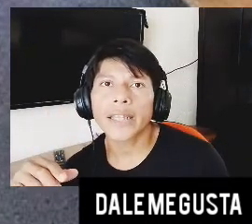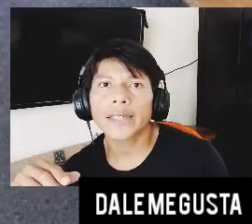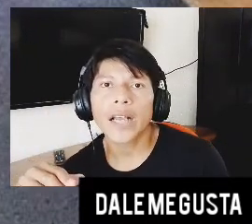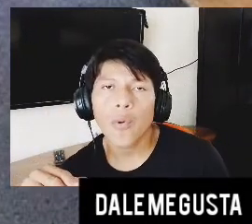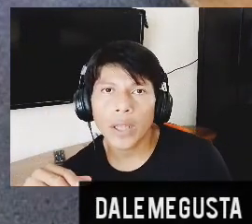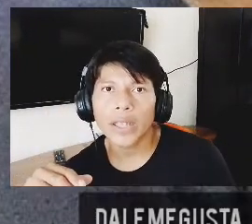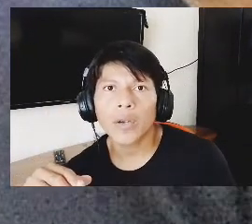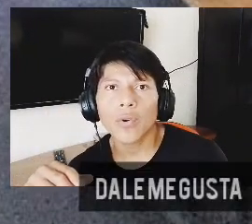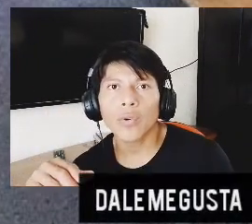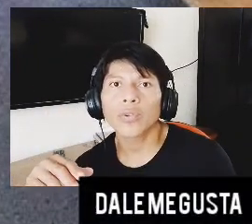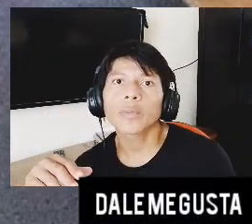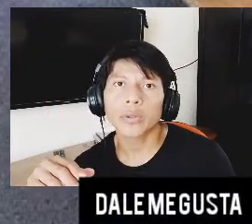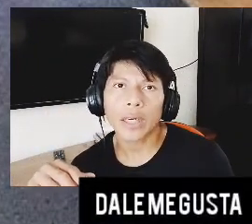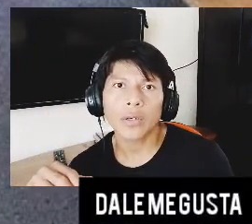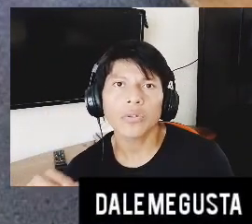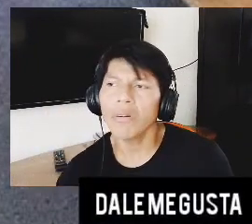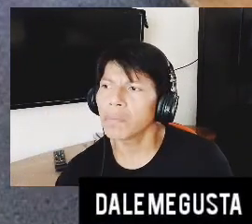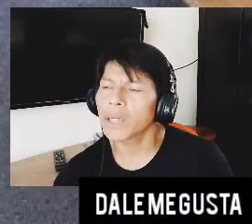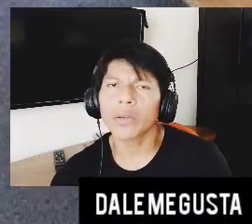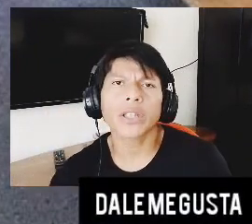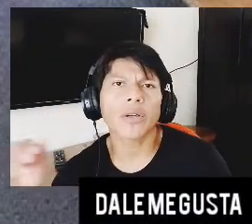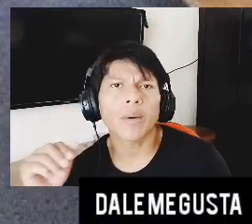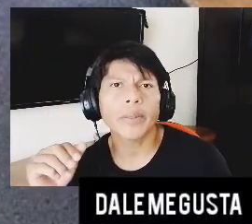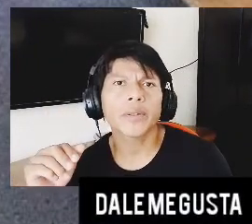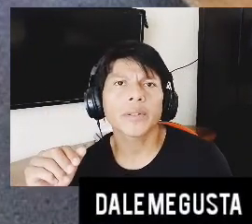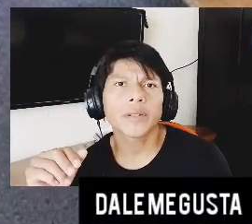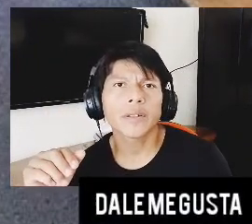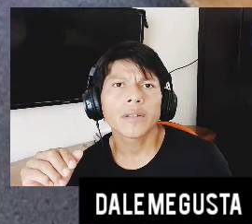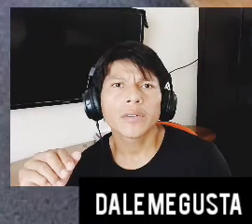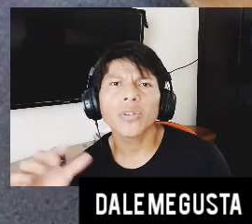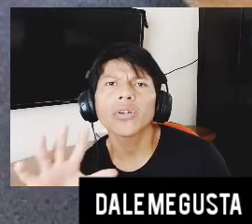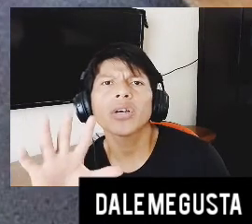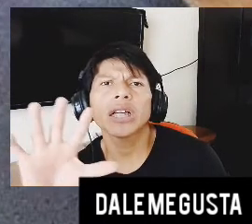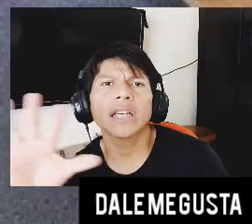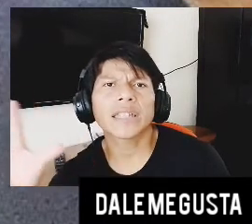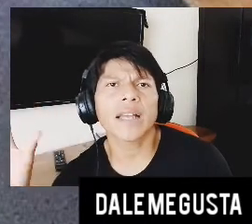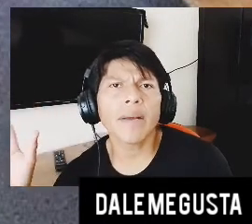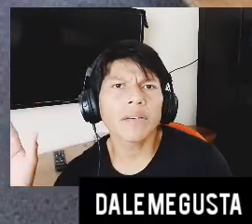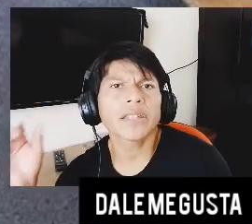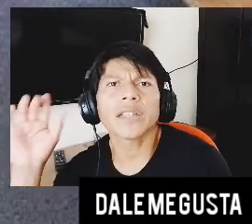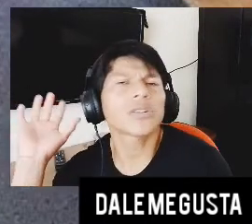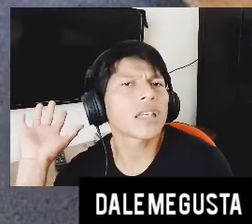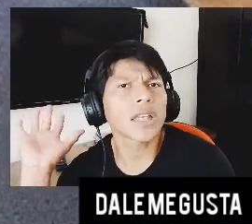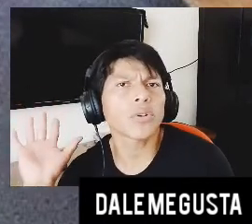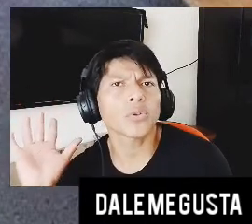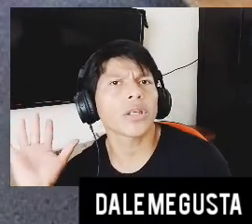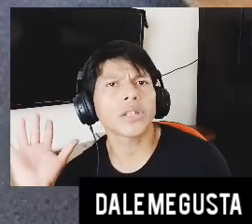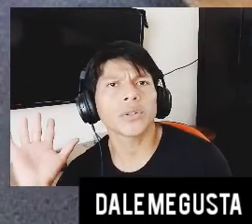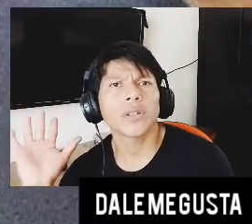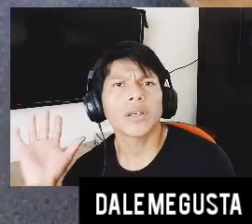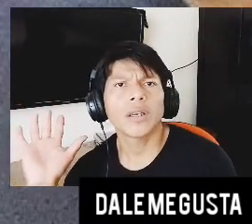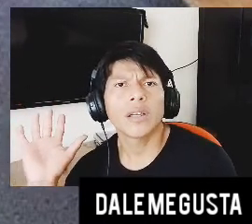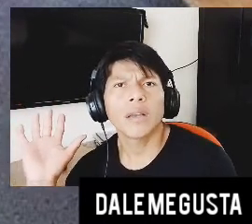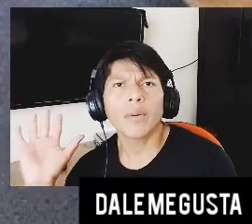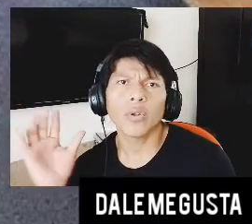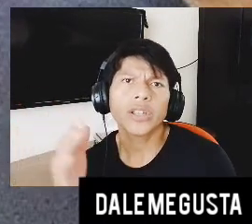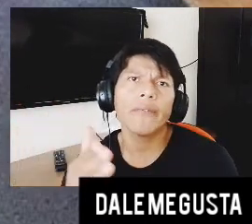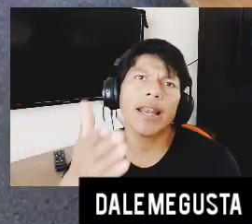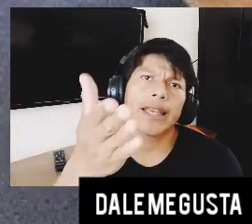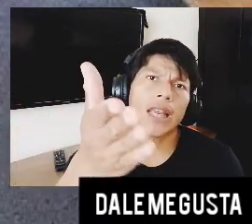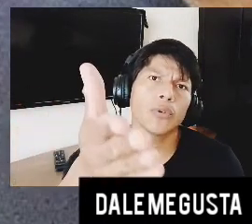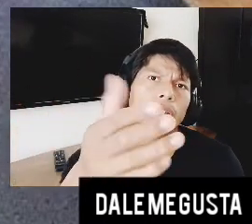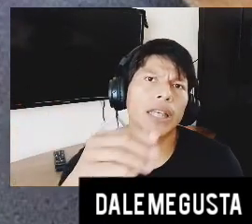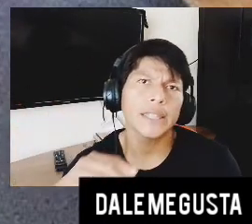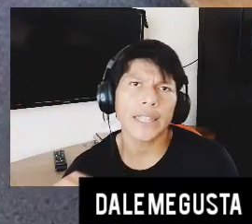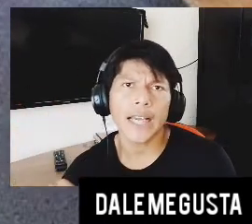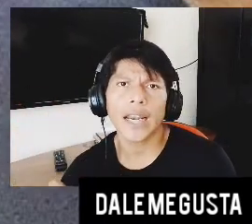no saldas la cuenta con los michoacanos? No, pues ahí lo tiene como amigo. Yo no digo que está mal, está en todo su derecho. Pero no se